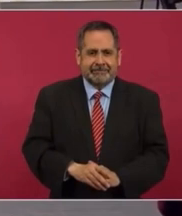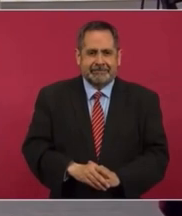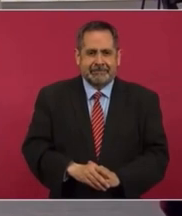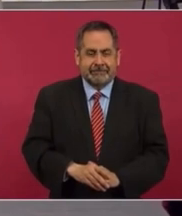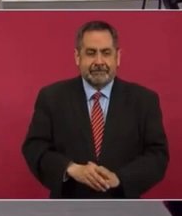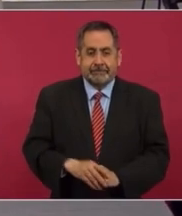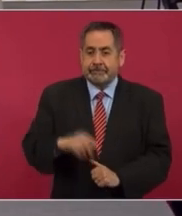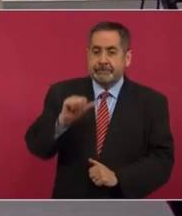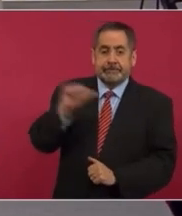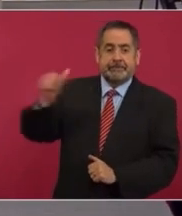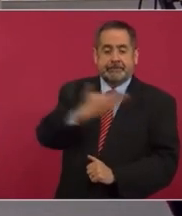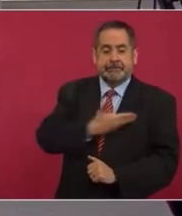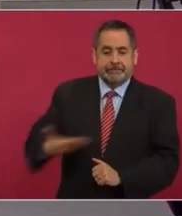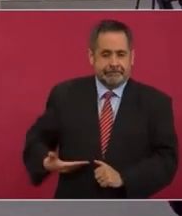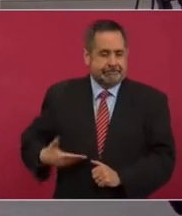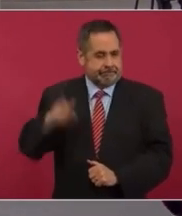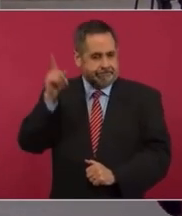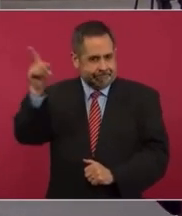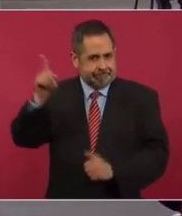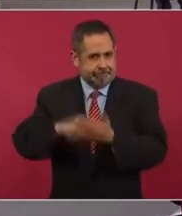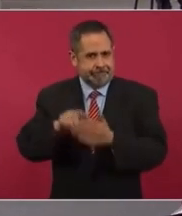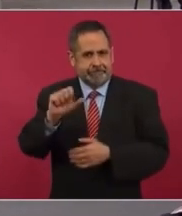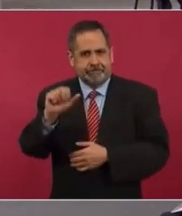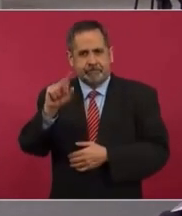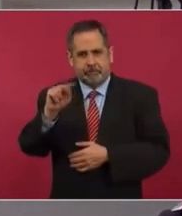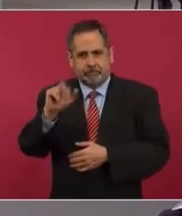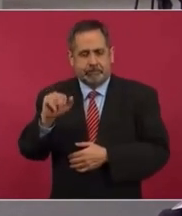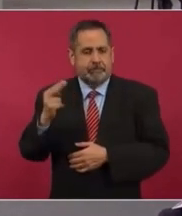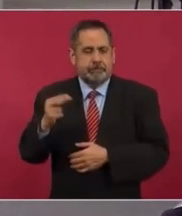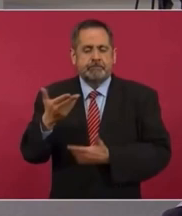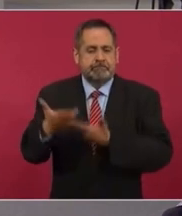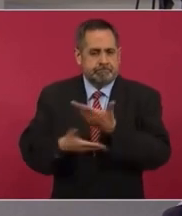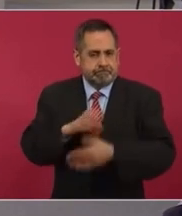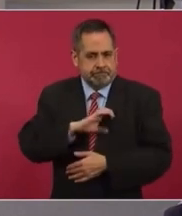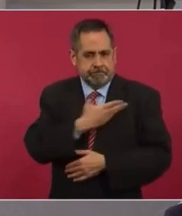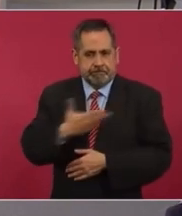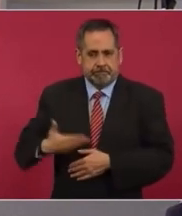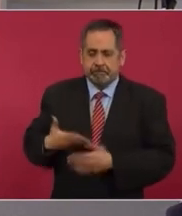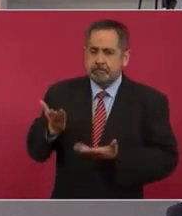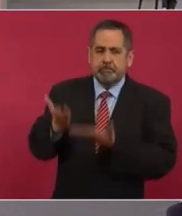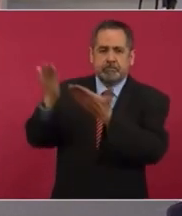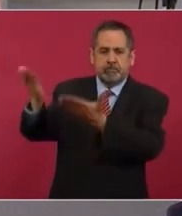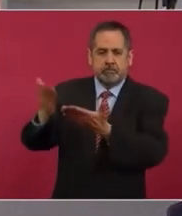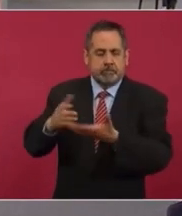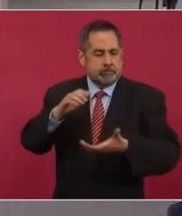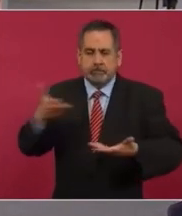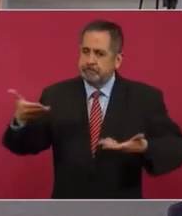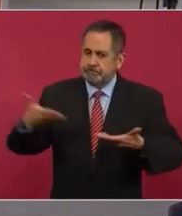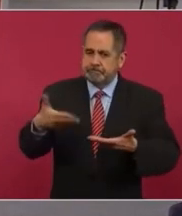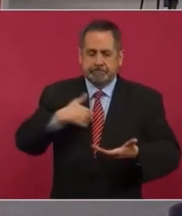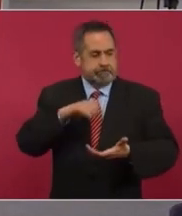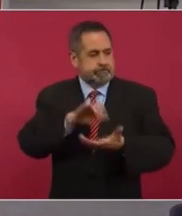Es el presidente de Austria. Estimado señor presidente, escribo esta carta para presentarle a mi esposa